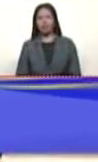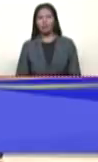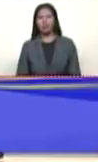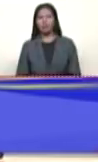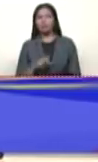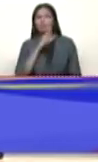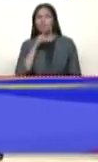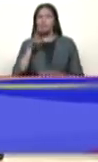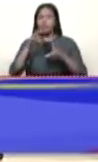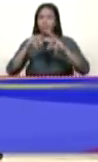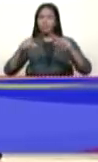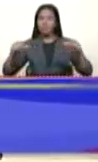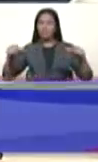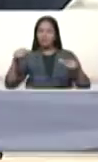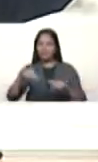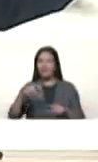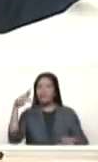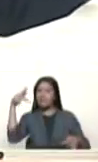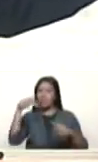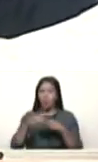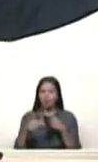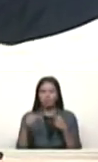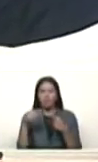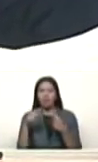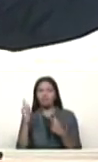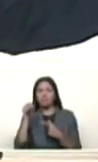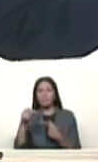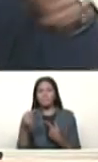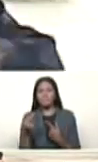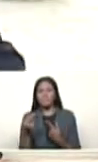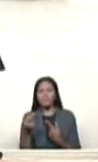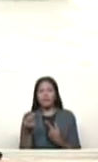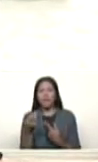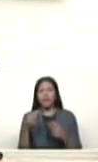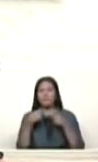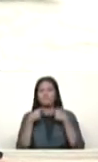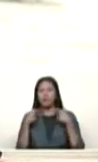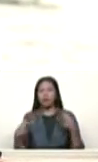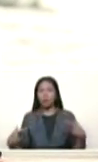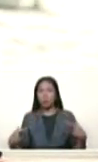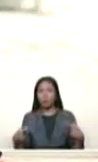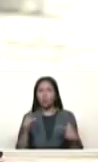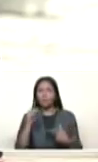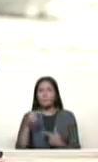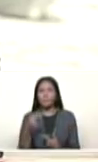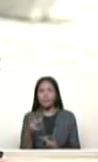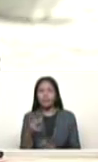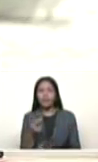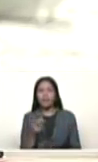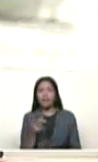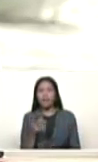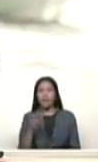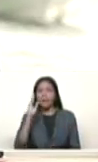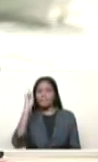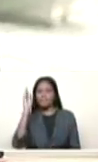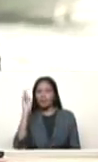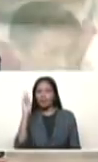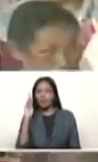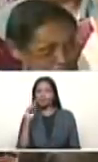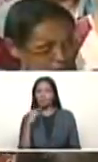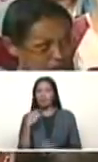esta tierra en tiempos de Nahuatá y de Huaycamacuto y de Pariata? ¿Y cómo se va a llamar de aquí en